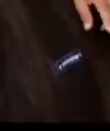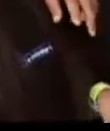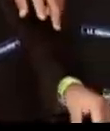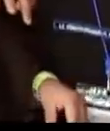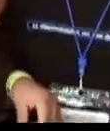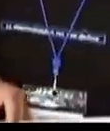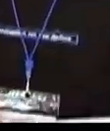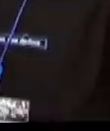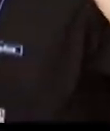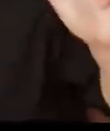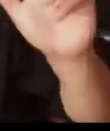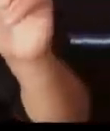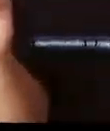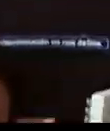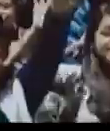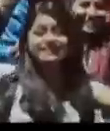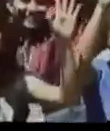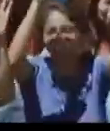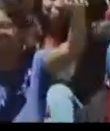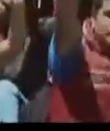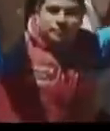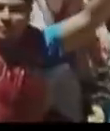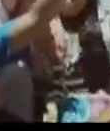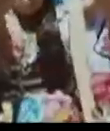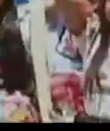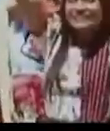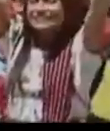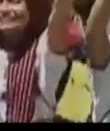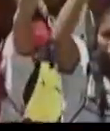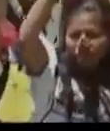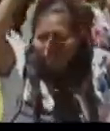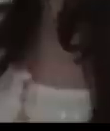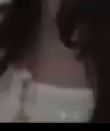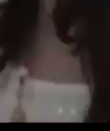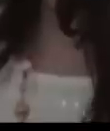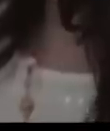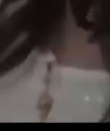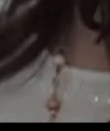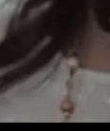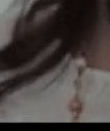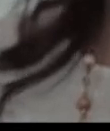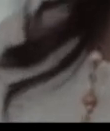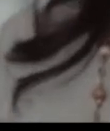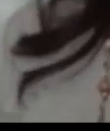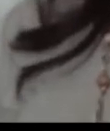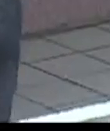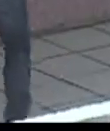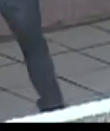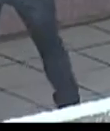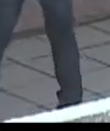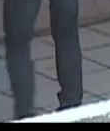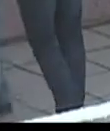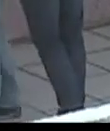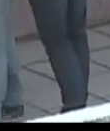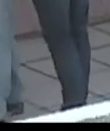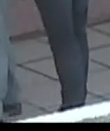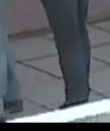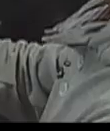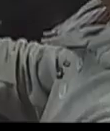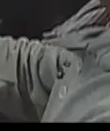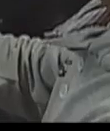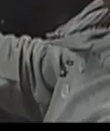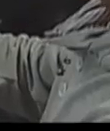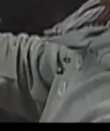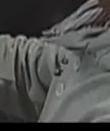en el bienestar de la población y las próximas generaciones, sino en el destino del país, por lo que la academia, desde espacios como el